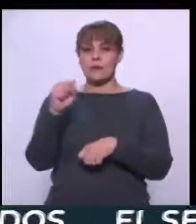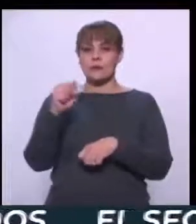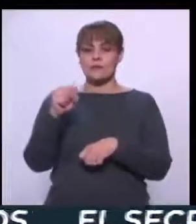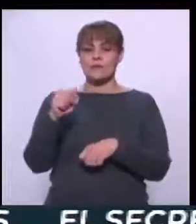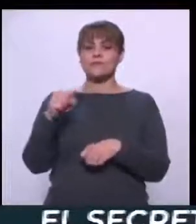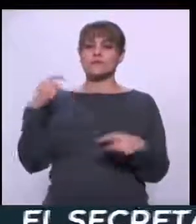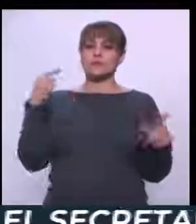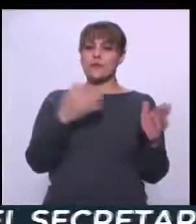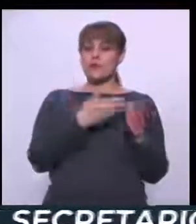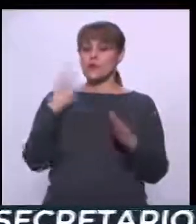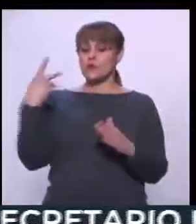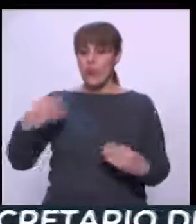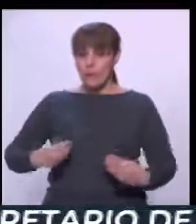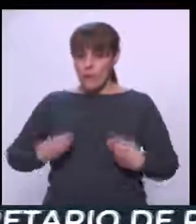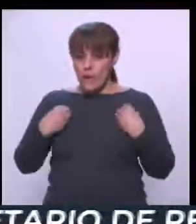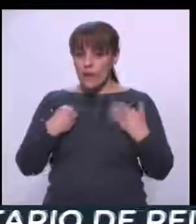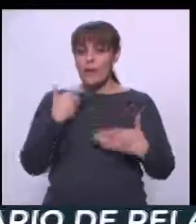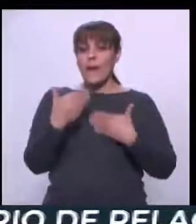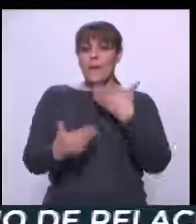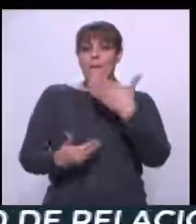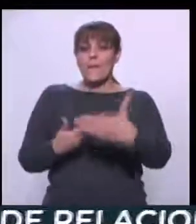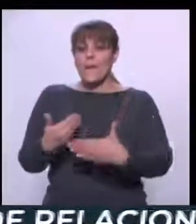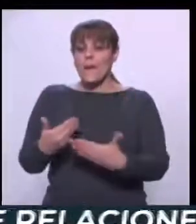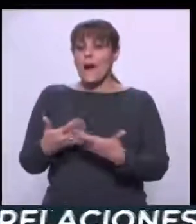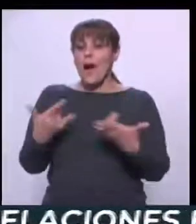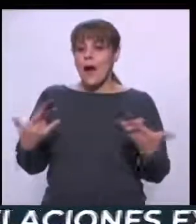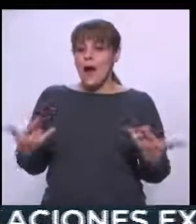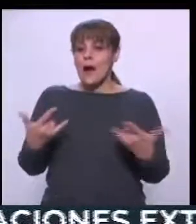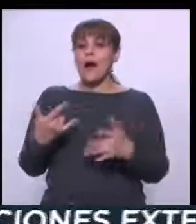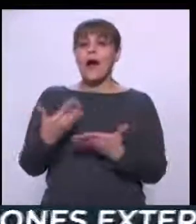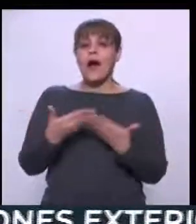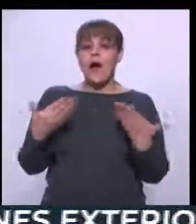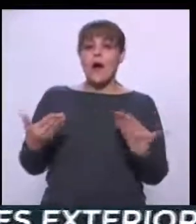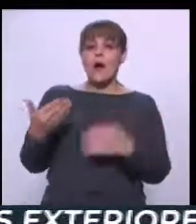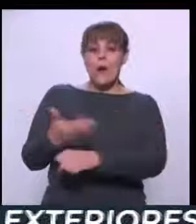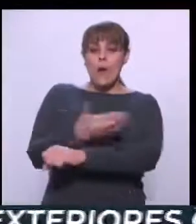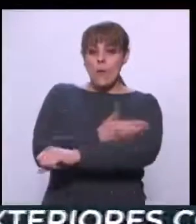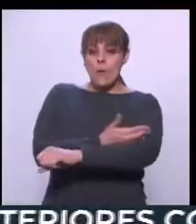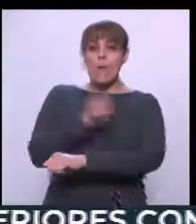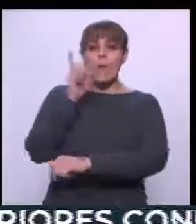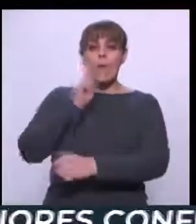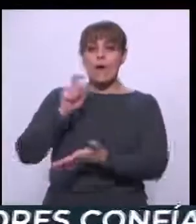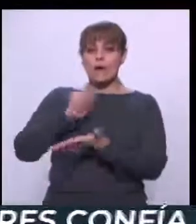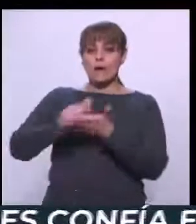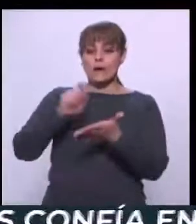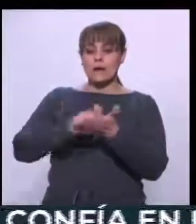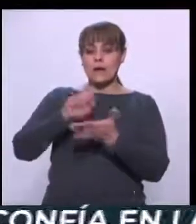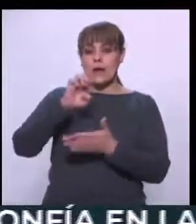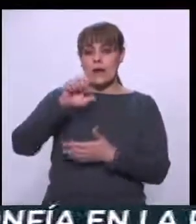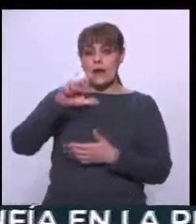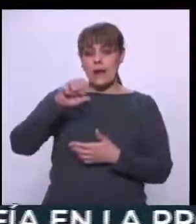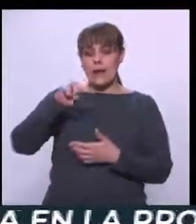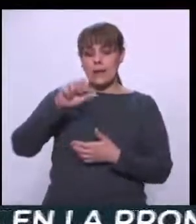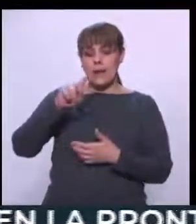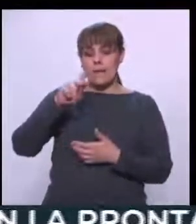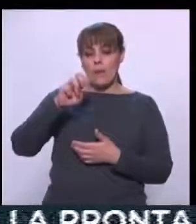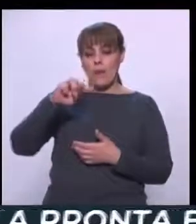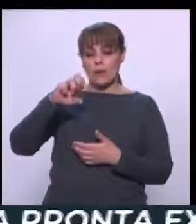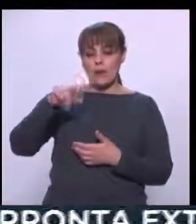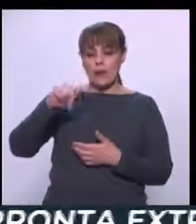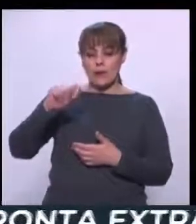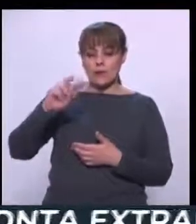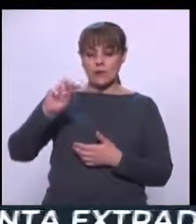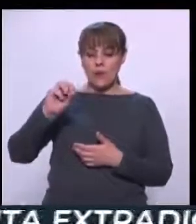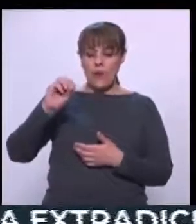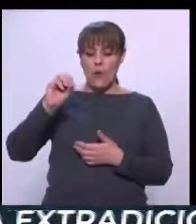y trayectoria de Evangelina Corona, nos acompañan esta noche la escritora Elena Poniatowska y la cineasta Mari Carmen de